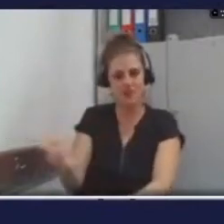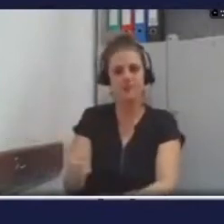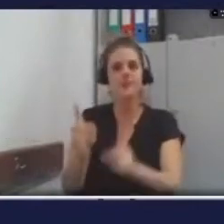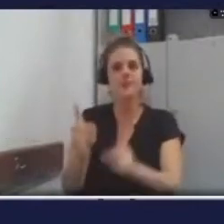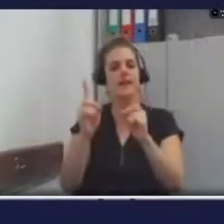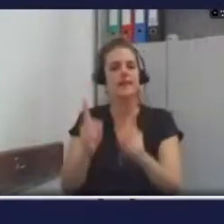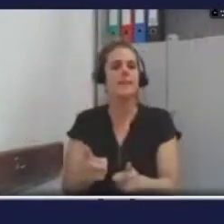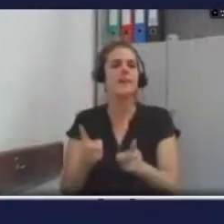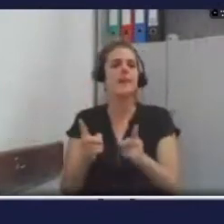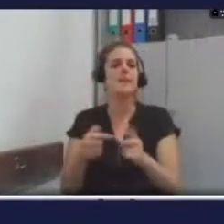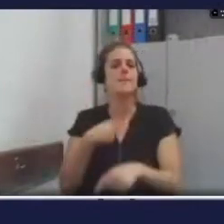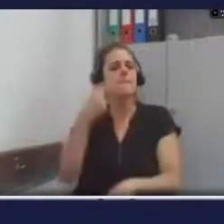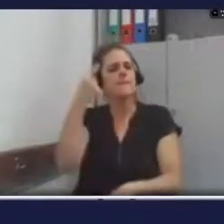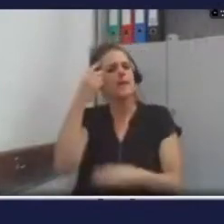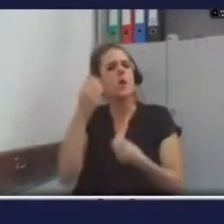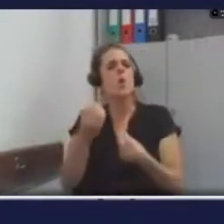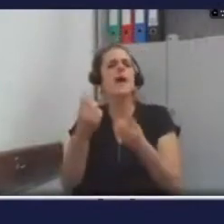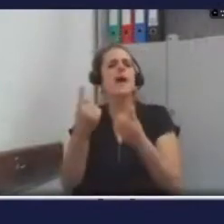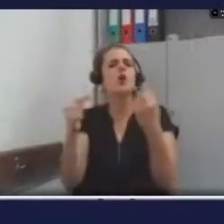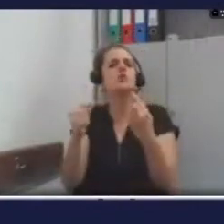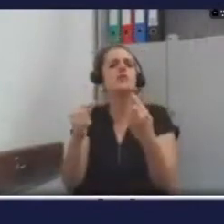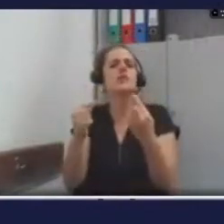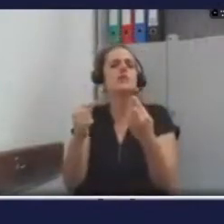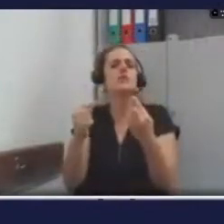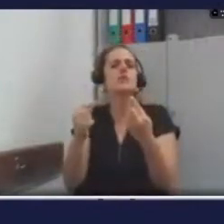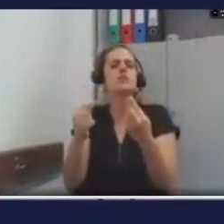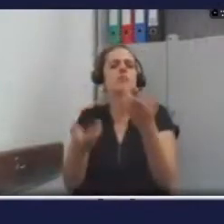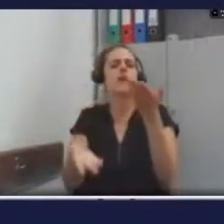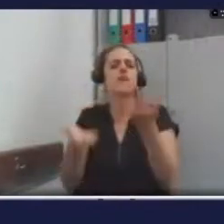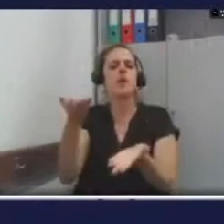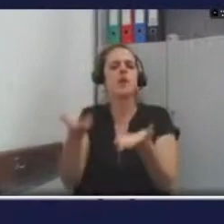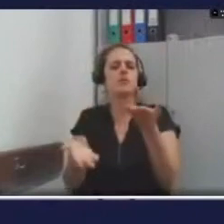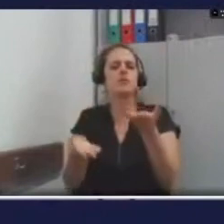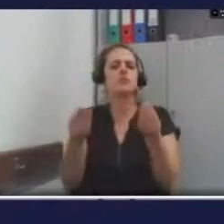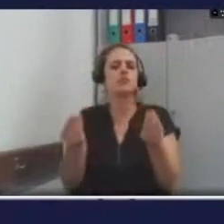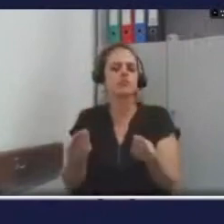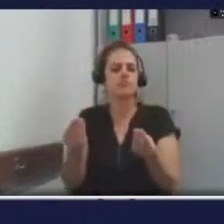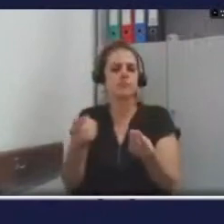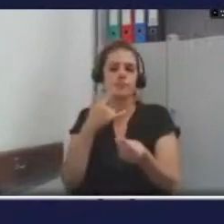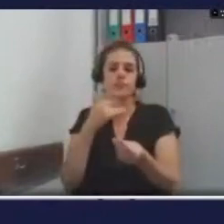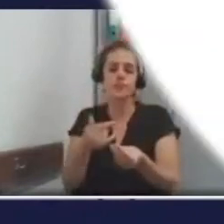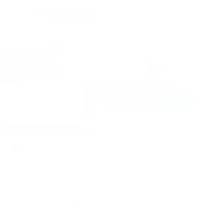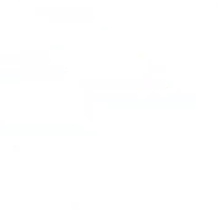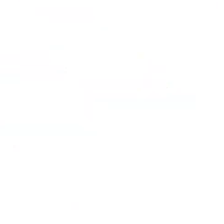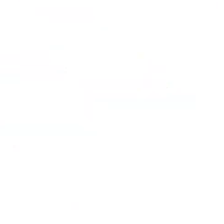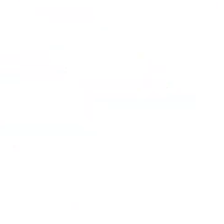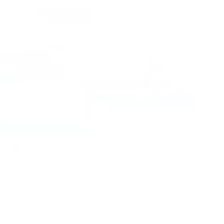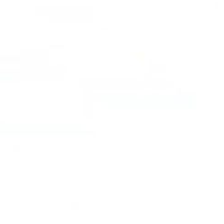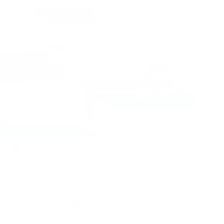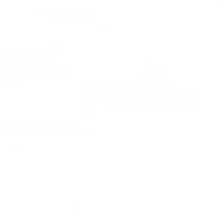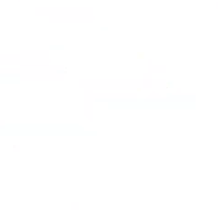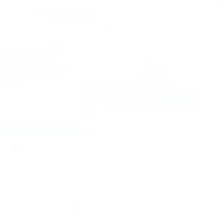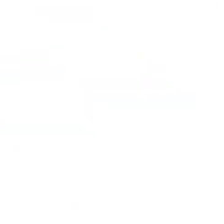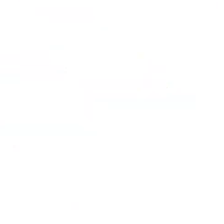son los que evalúo, por ejemplo, construcción de rúbricas de evaluación en conjunto con los estudiantes.